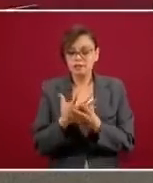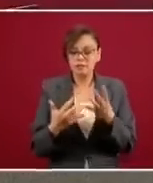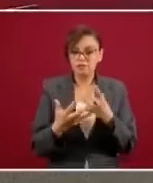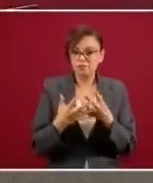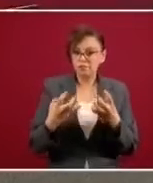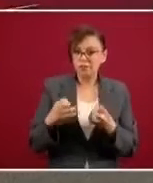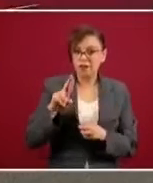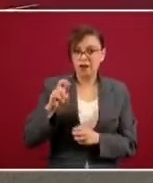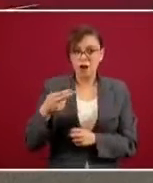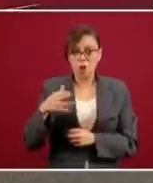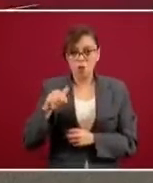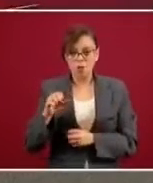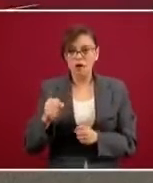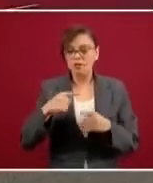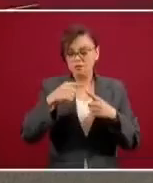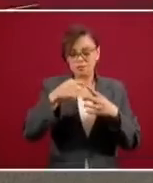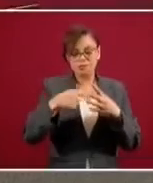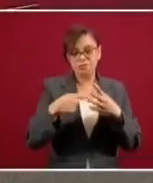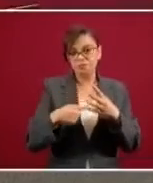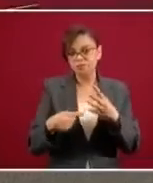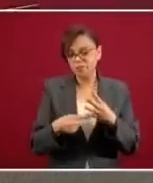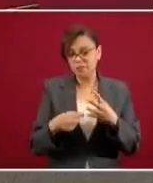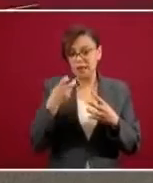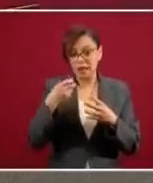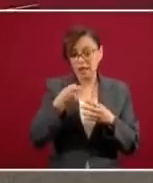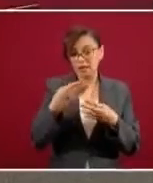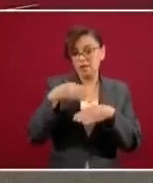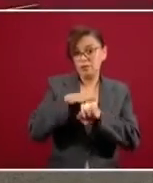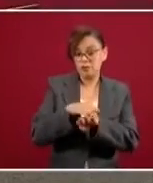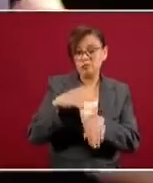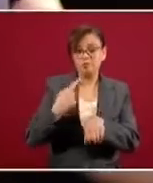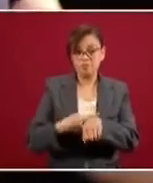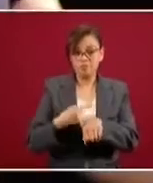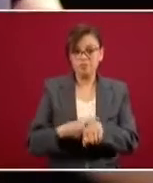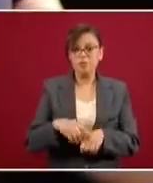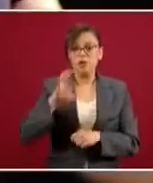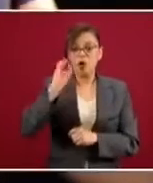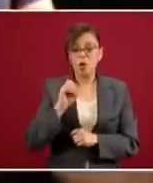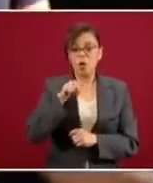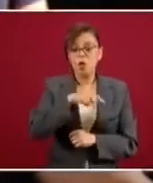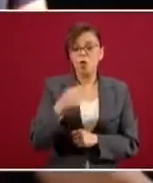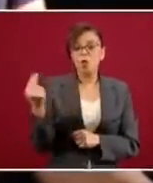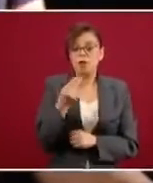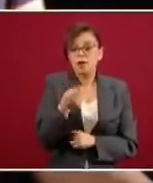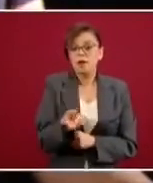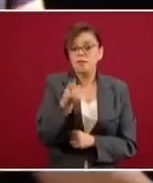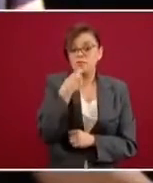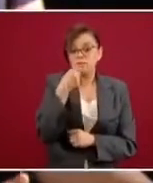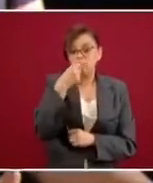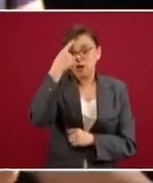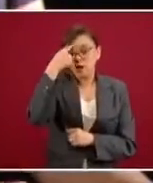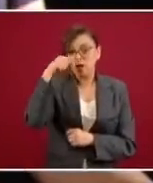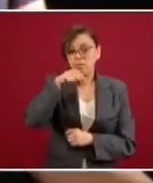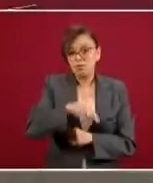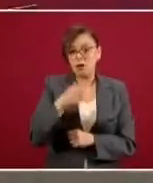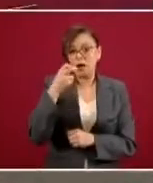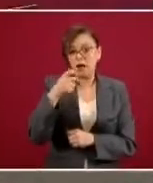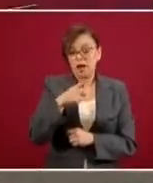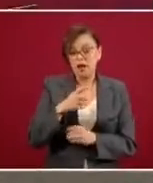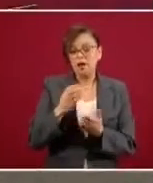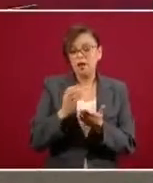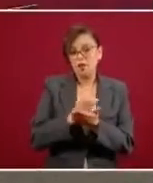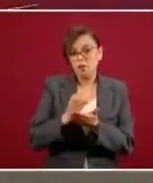otras enfermedades de esta clase, o que utilizan medicamentos inmunosupresores para el tratamiento de este tipo de